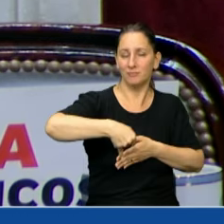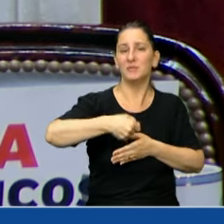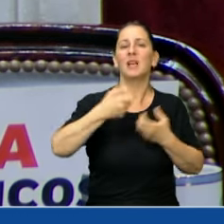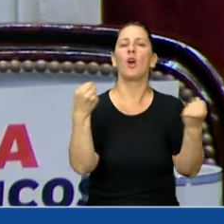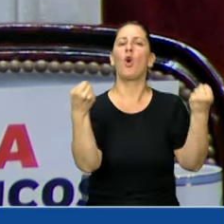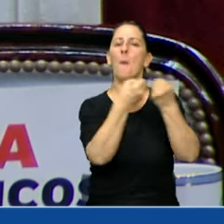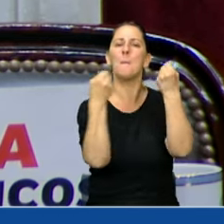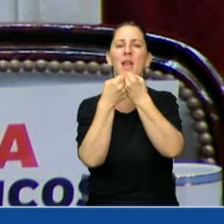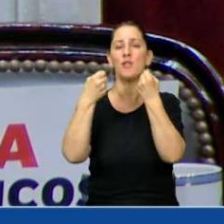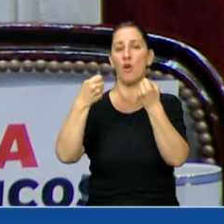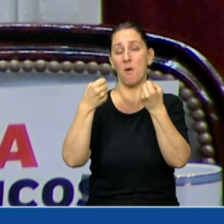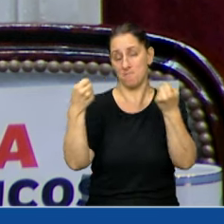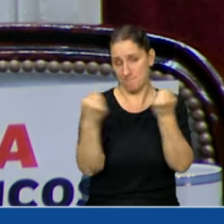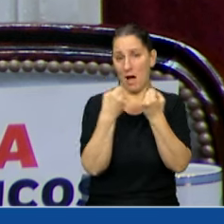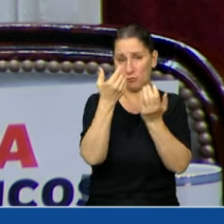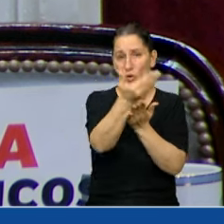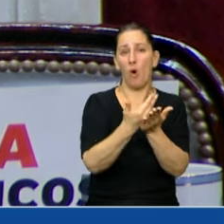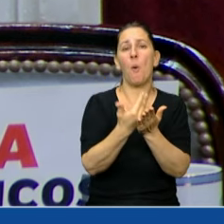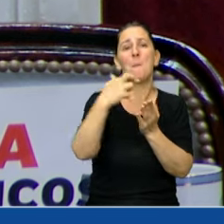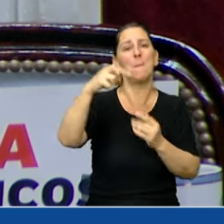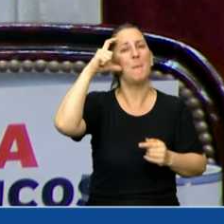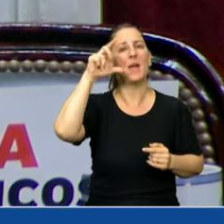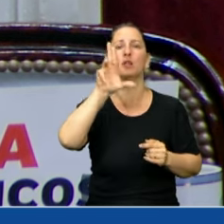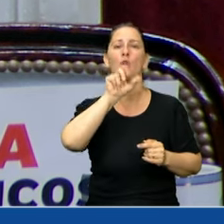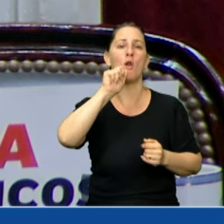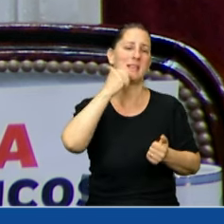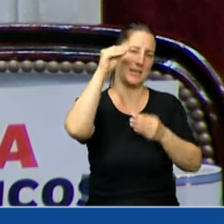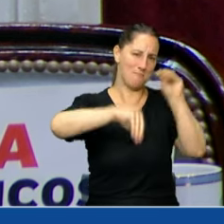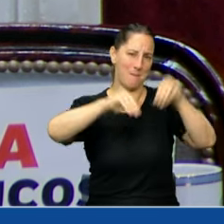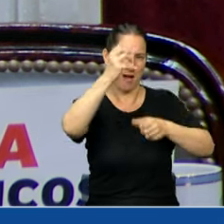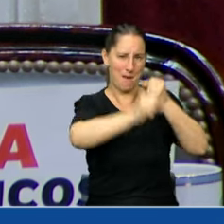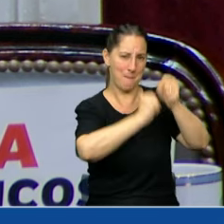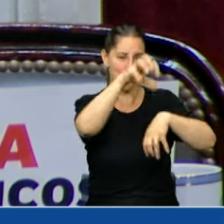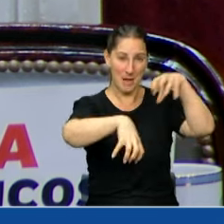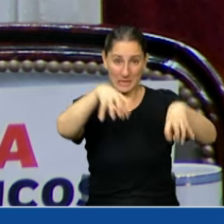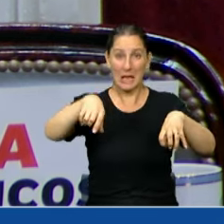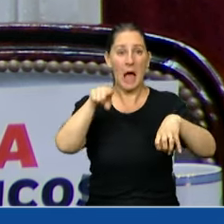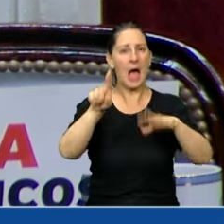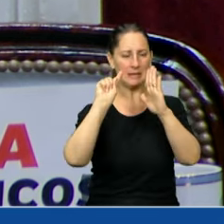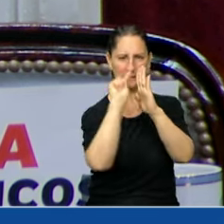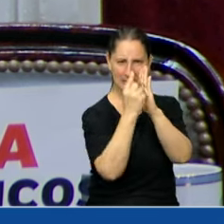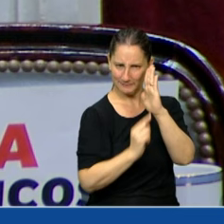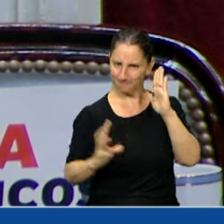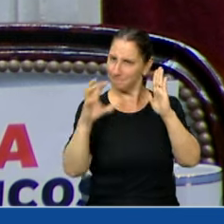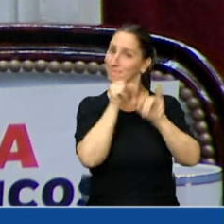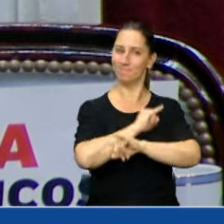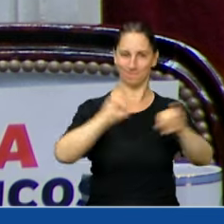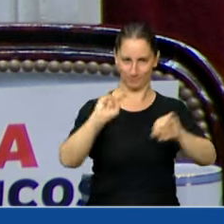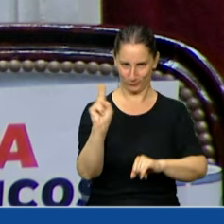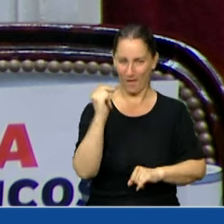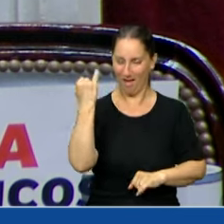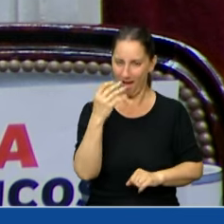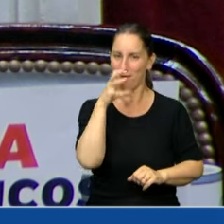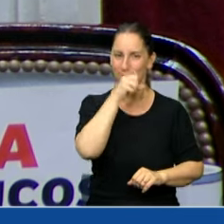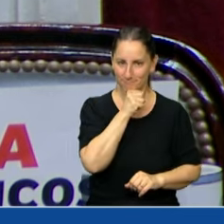Petronas este pacto que tiene que ver con el acuerdo con Petronas y otras empresas también tiene cláusulas secretas y justamente